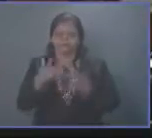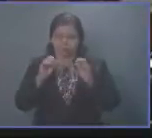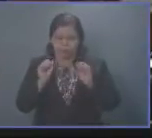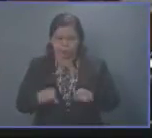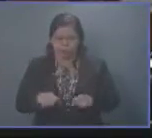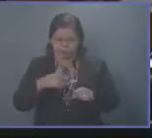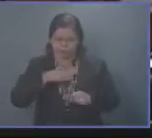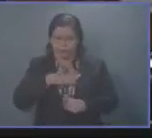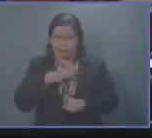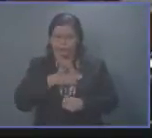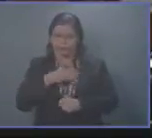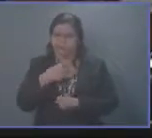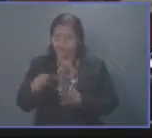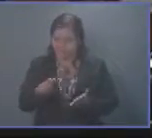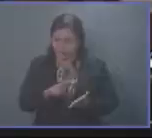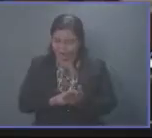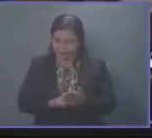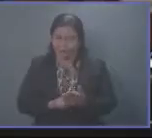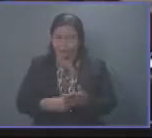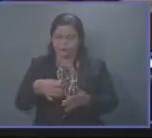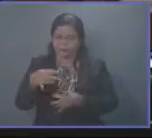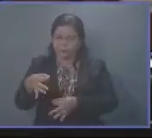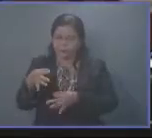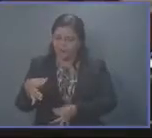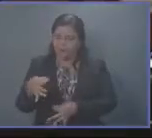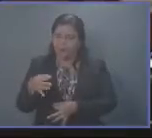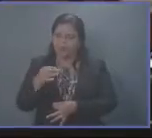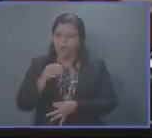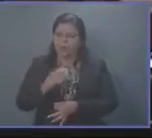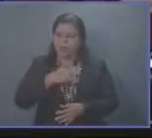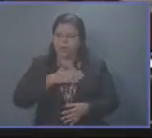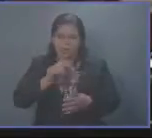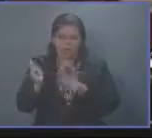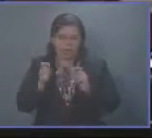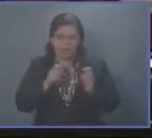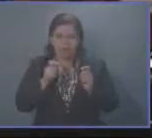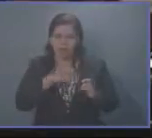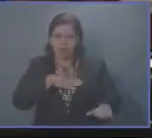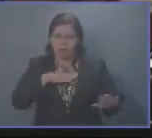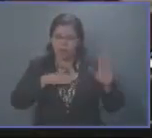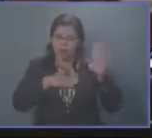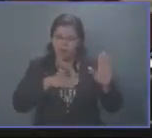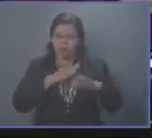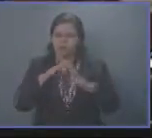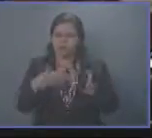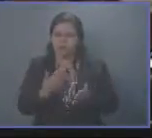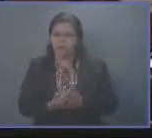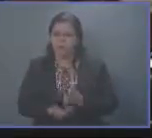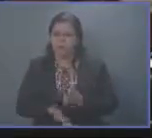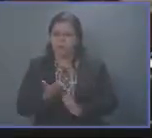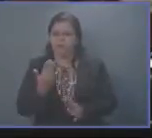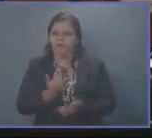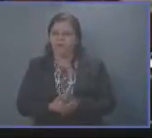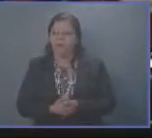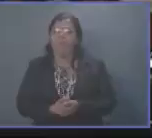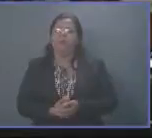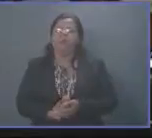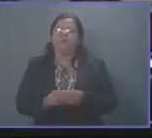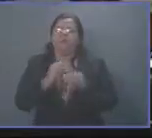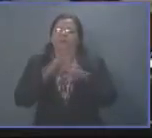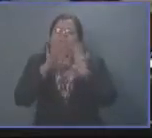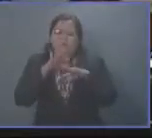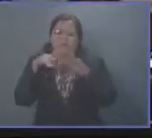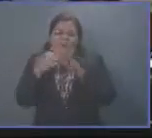un documento, factura, carta de compromiso u otros donde quede establecido con claridad